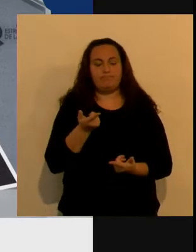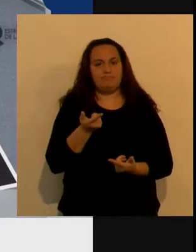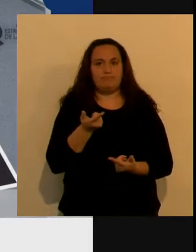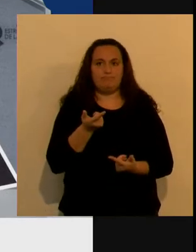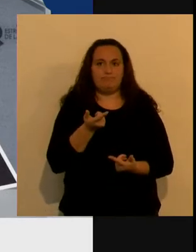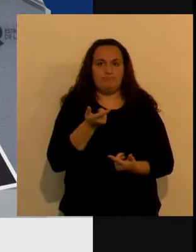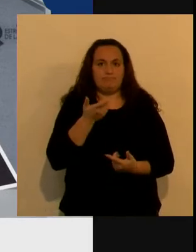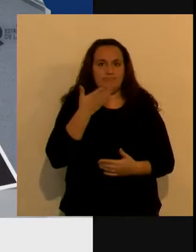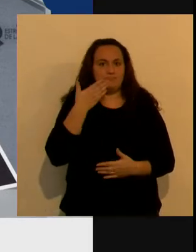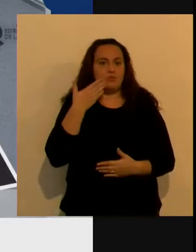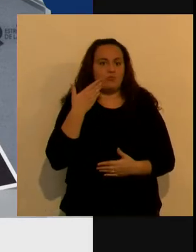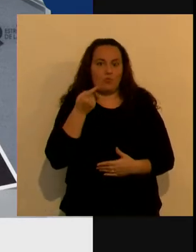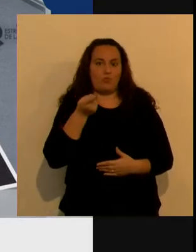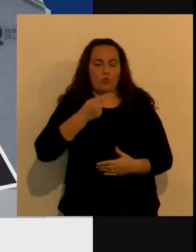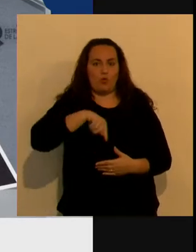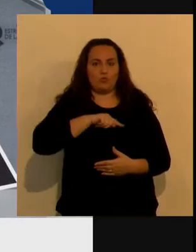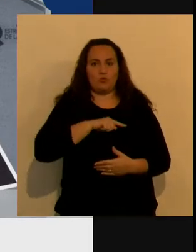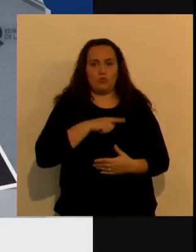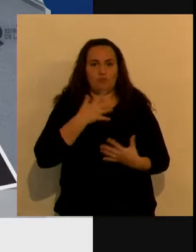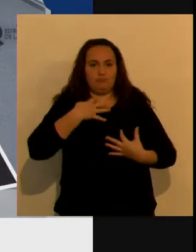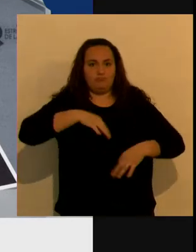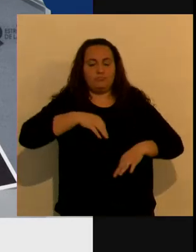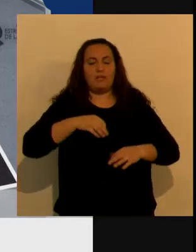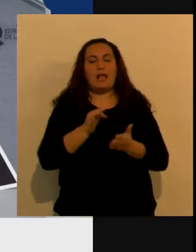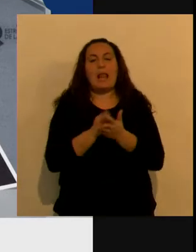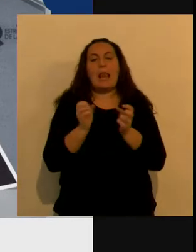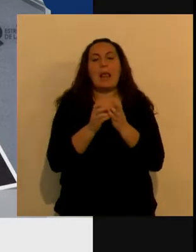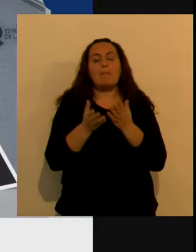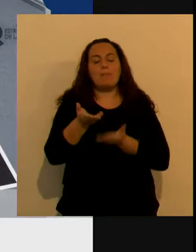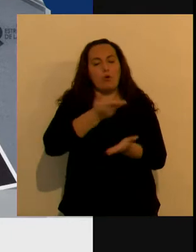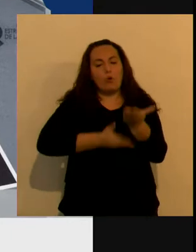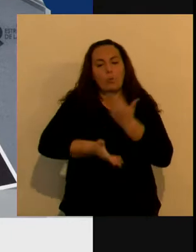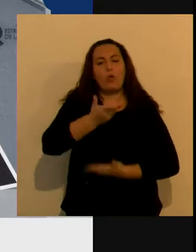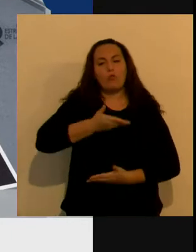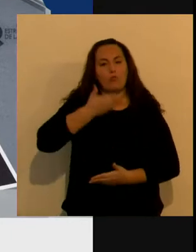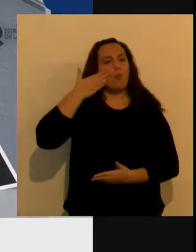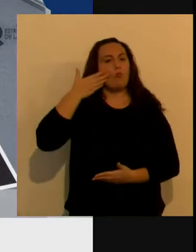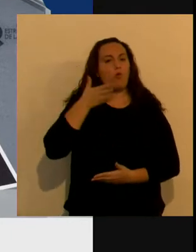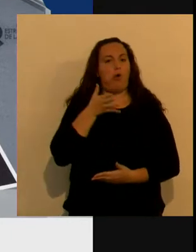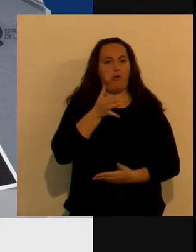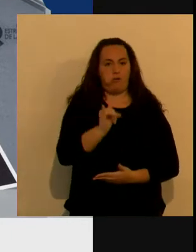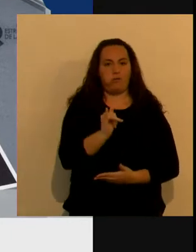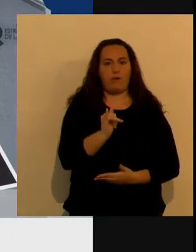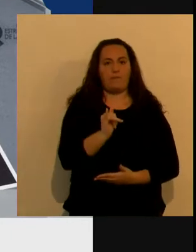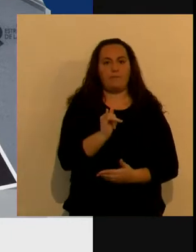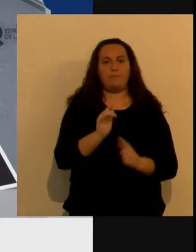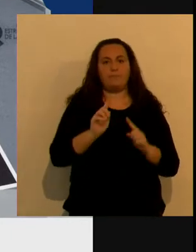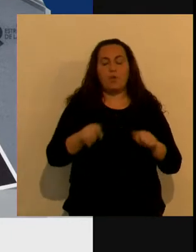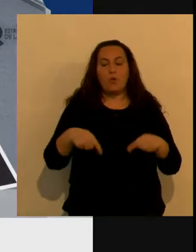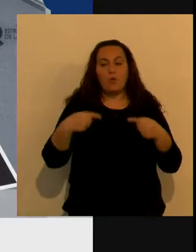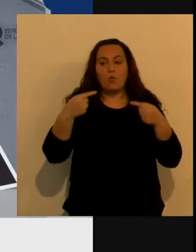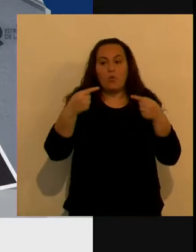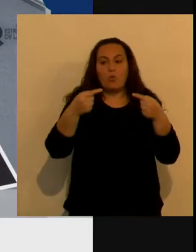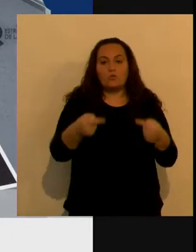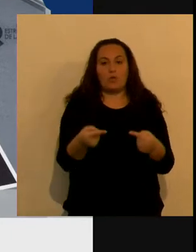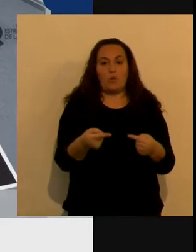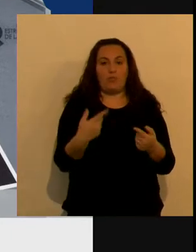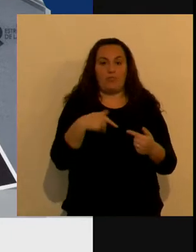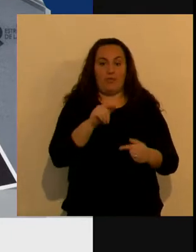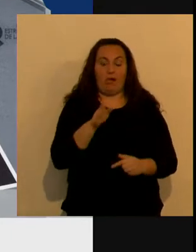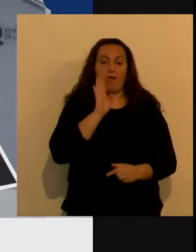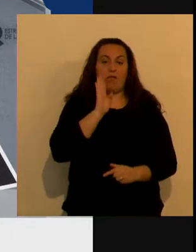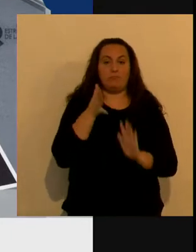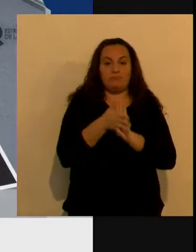modestísimamente la isla de La Palma colabora con orgullo. En consecuencia, con lo anteriormente expuesto,